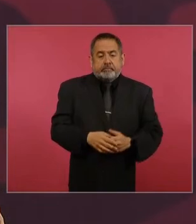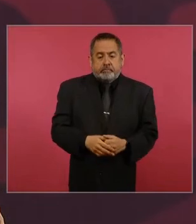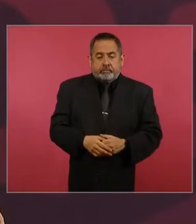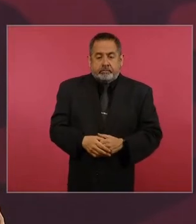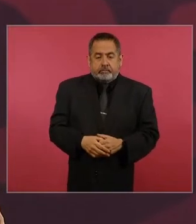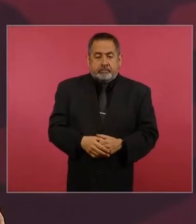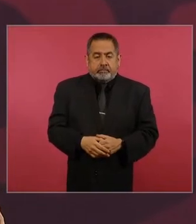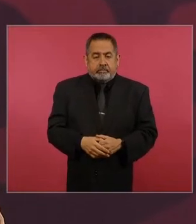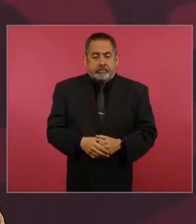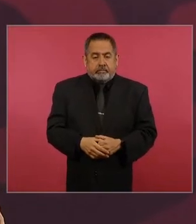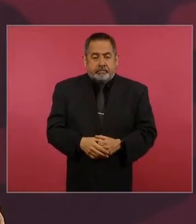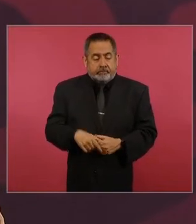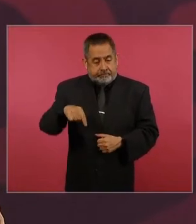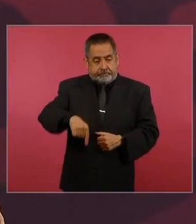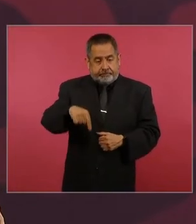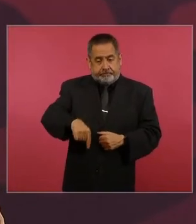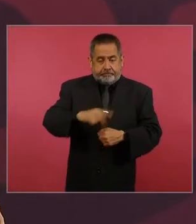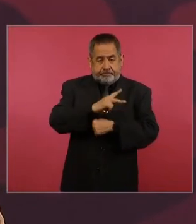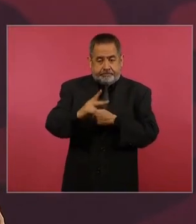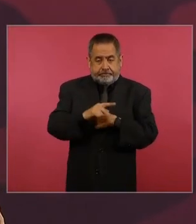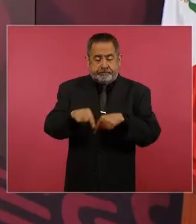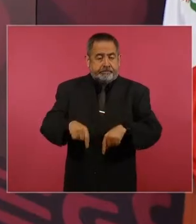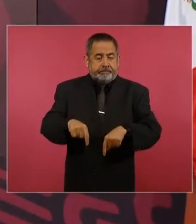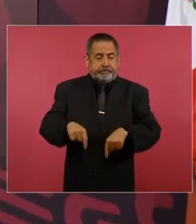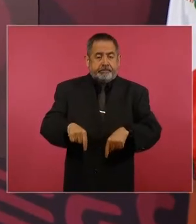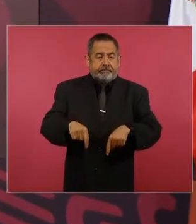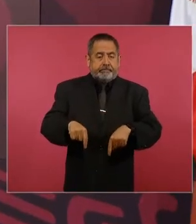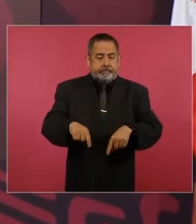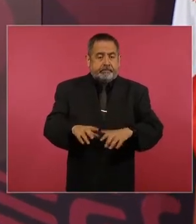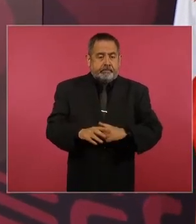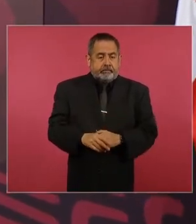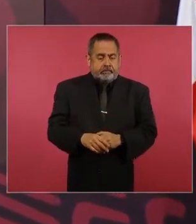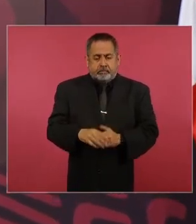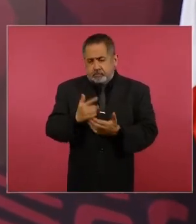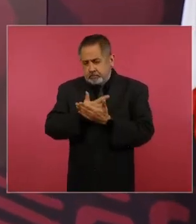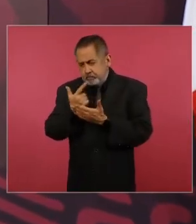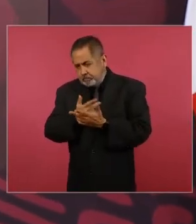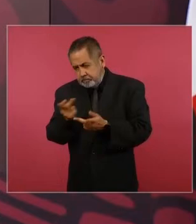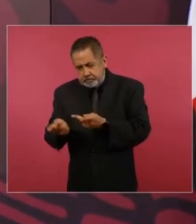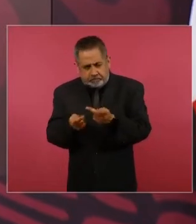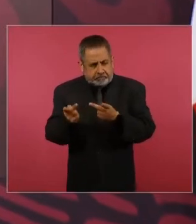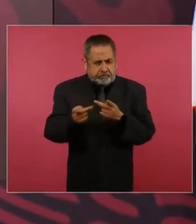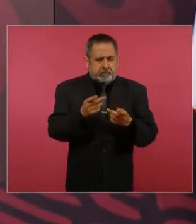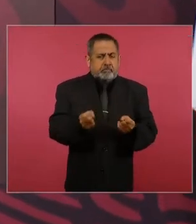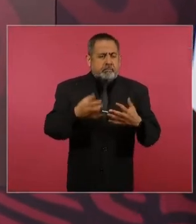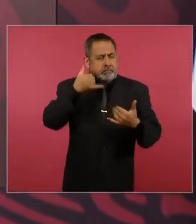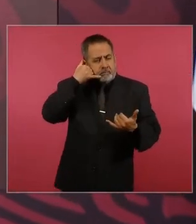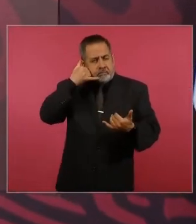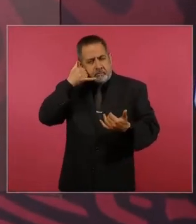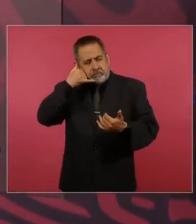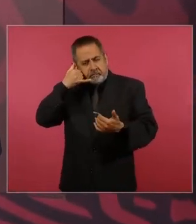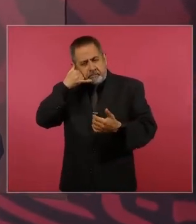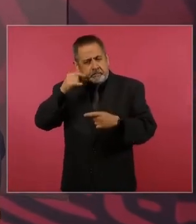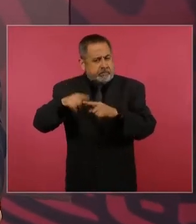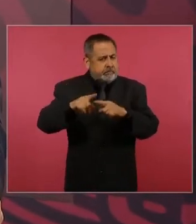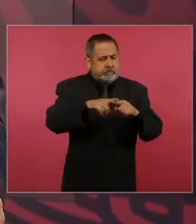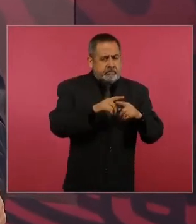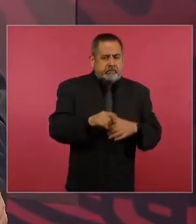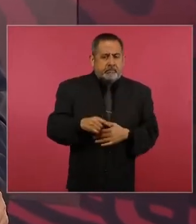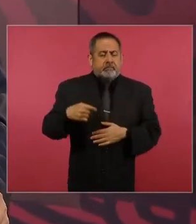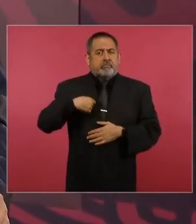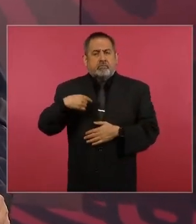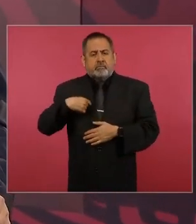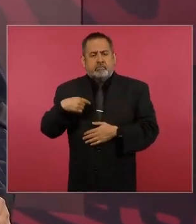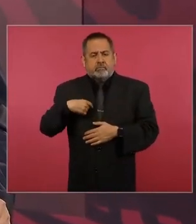Aquí en el país, si se hace una encuesta telefónica, yo